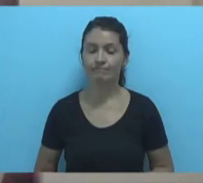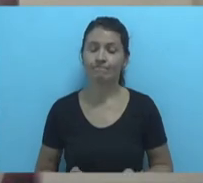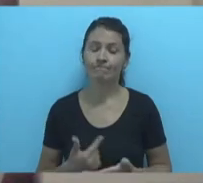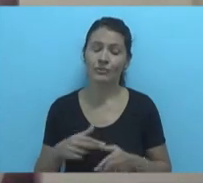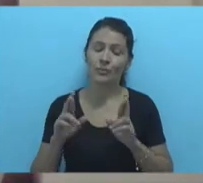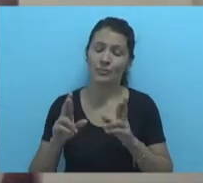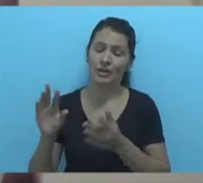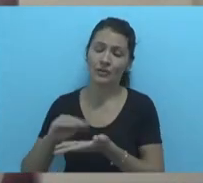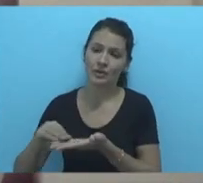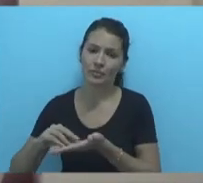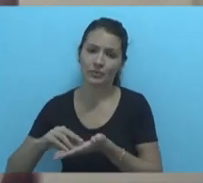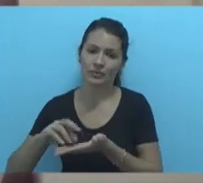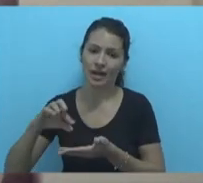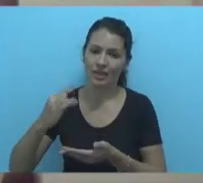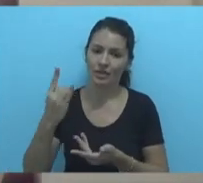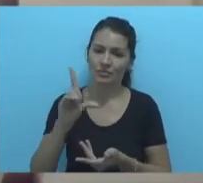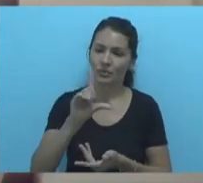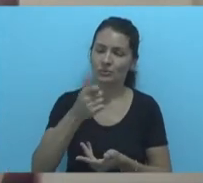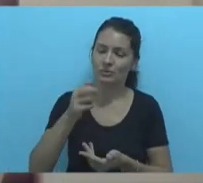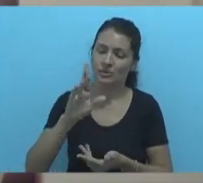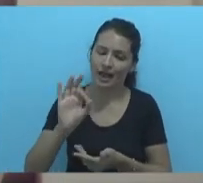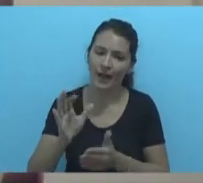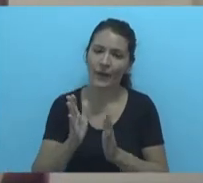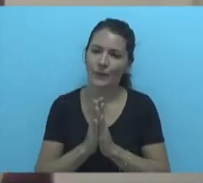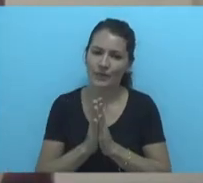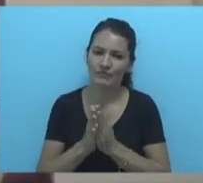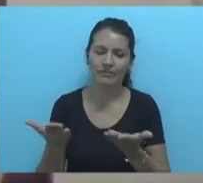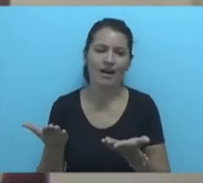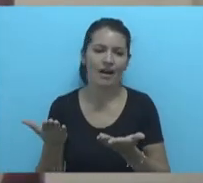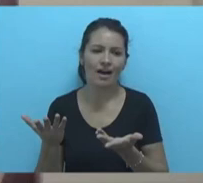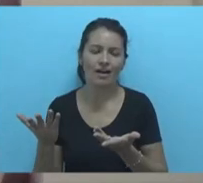en un repartidor de estampitas de los porteños.